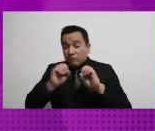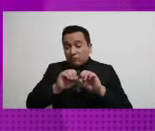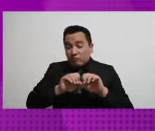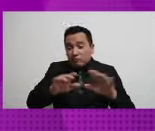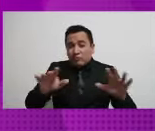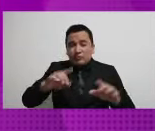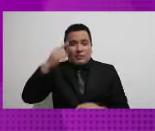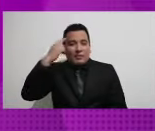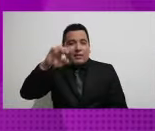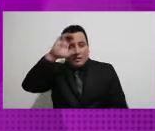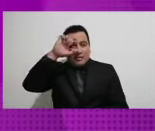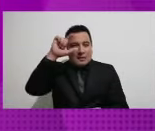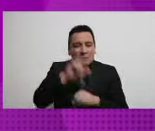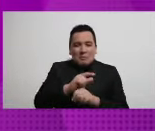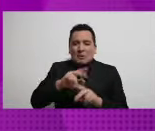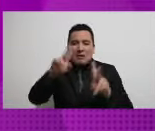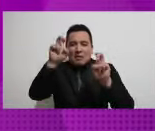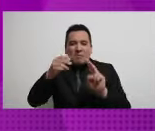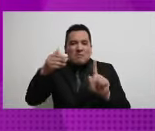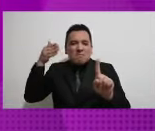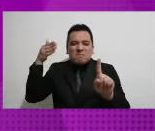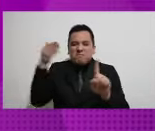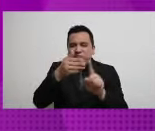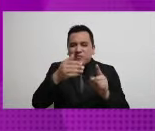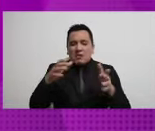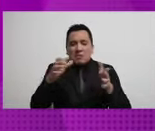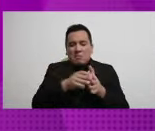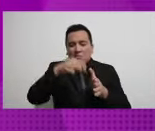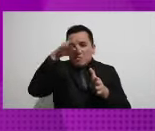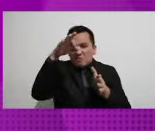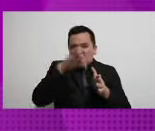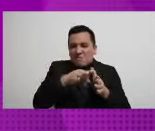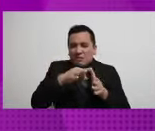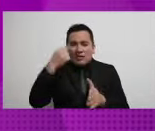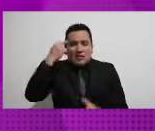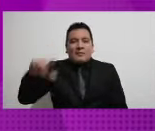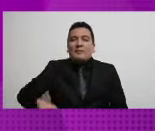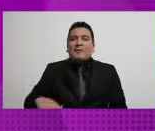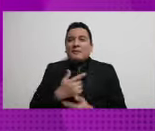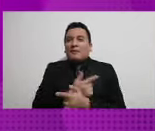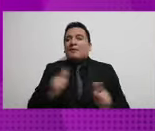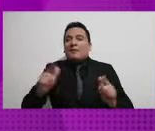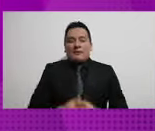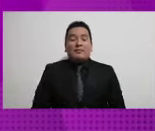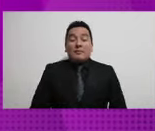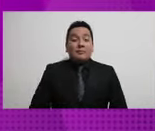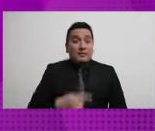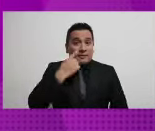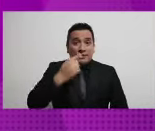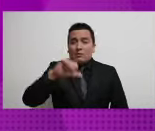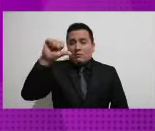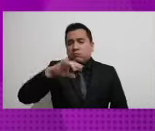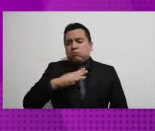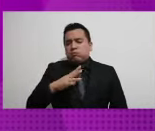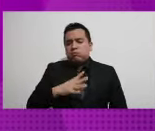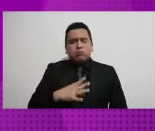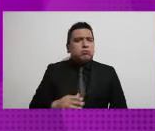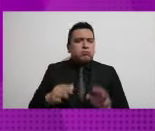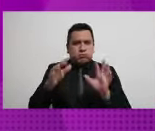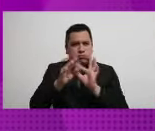Instituto Electoral de Coahuila. El día de hoy tenemos un programa muy interesante y